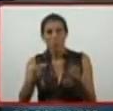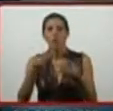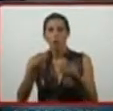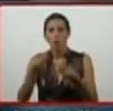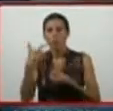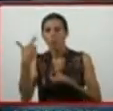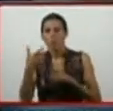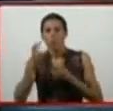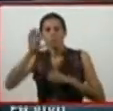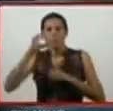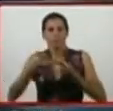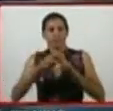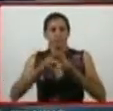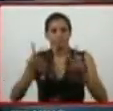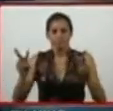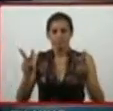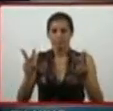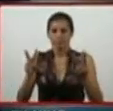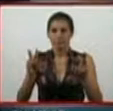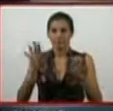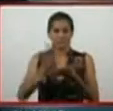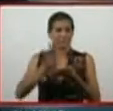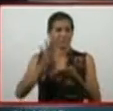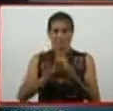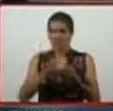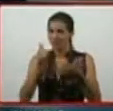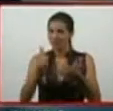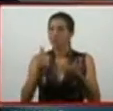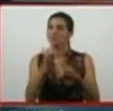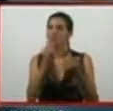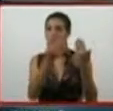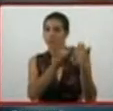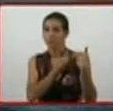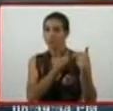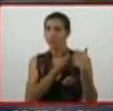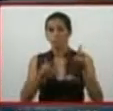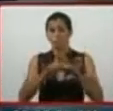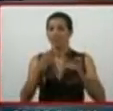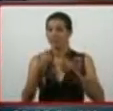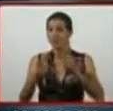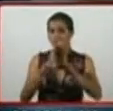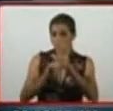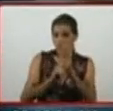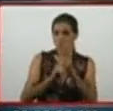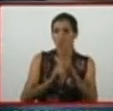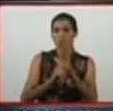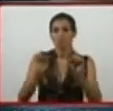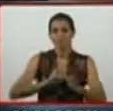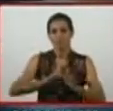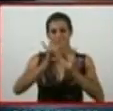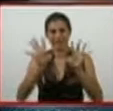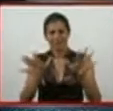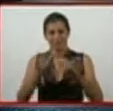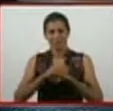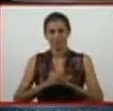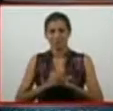paz, de un país estable, es responsabilidad, y así lo establece nuestra Constitución muy claramente,